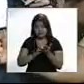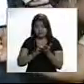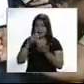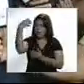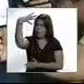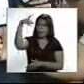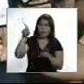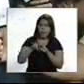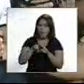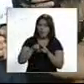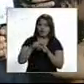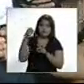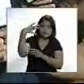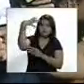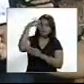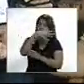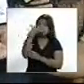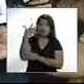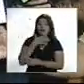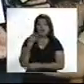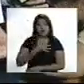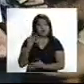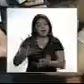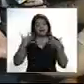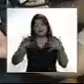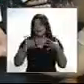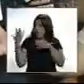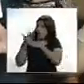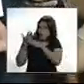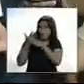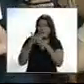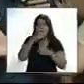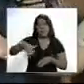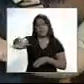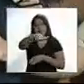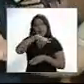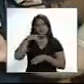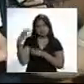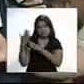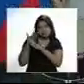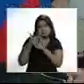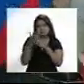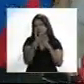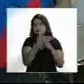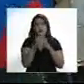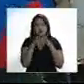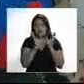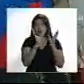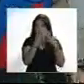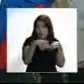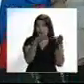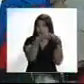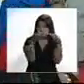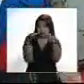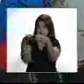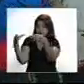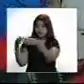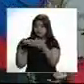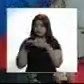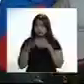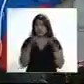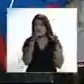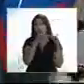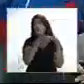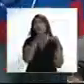luz como el rayo del Catatumbo. Contentos de estar aquí con el pueblo nuestro, contentos de compartir con todos los equipos, nuestros equipos del Gran